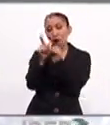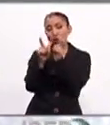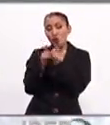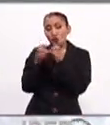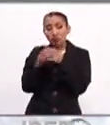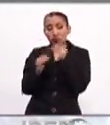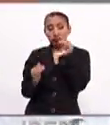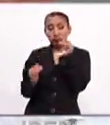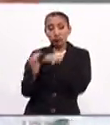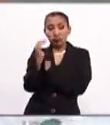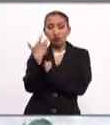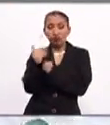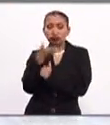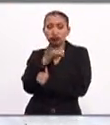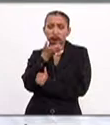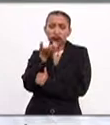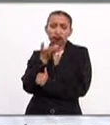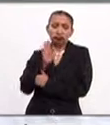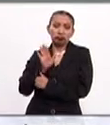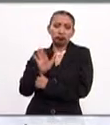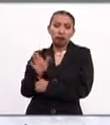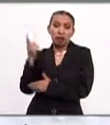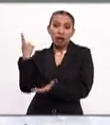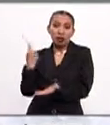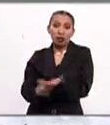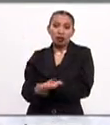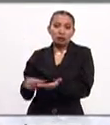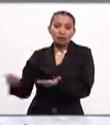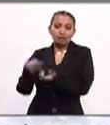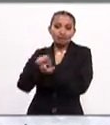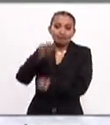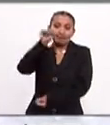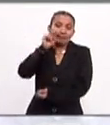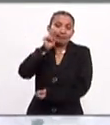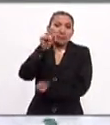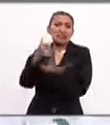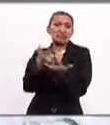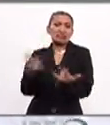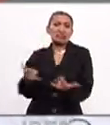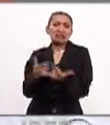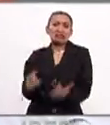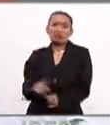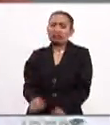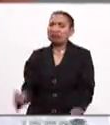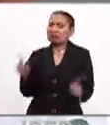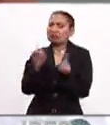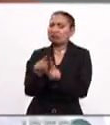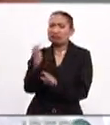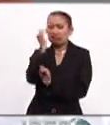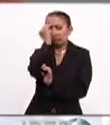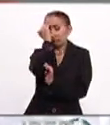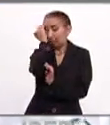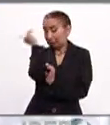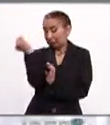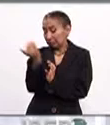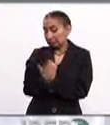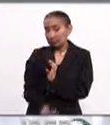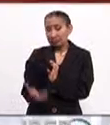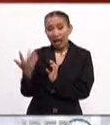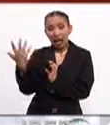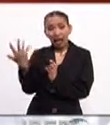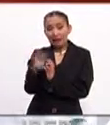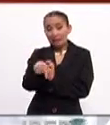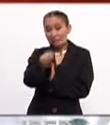agrupación de élite muy conservadora, en donde pues se relatan un conjunto de atrocidades